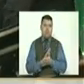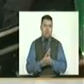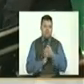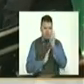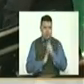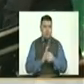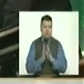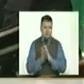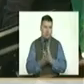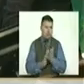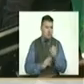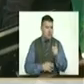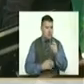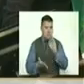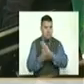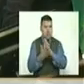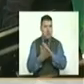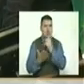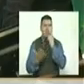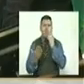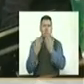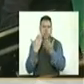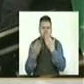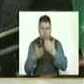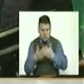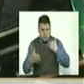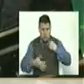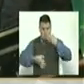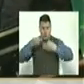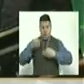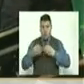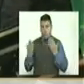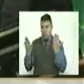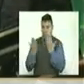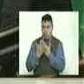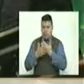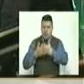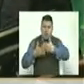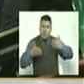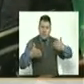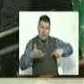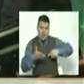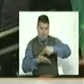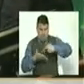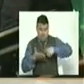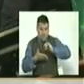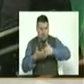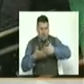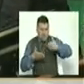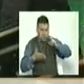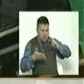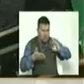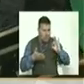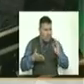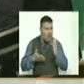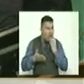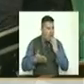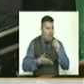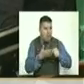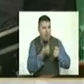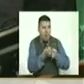que ver simplemente con una revisión de aspectos diferentes, pero no propiamente